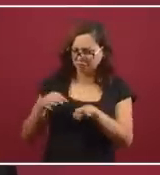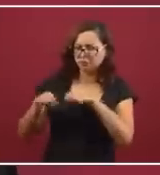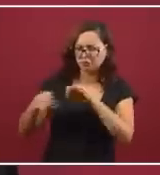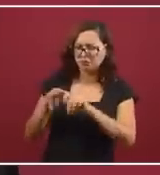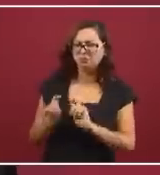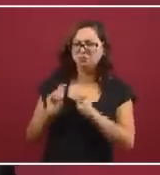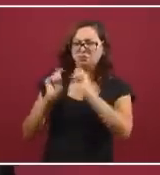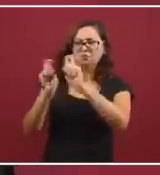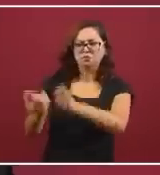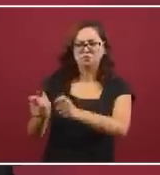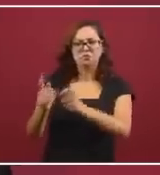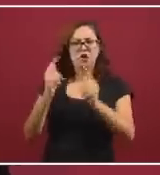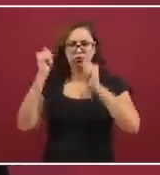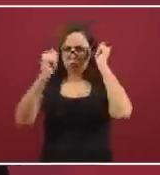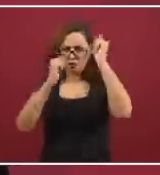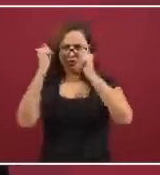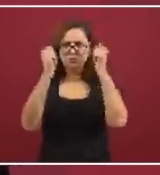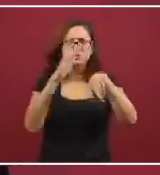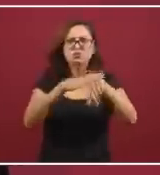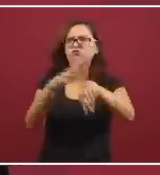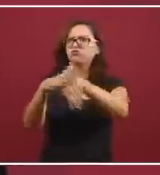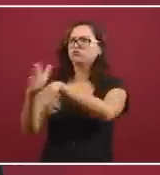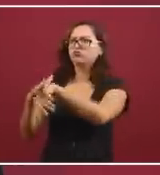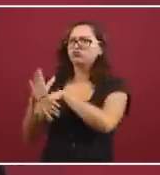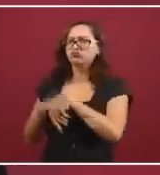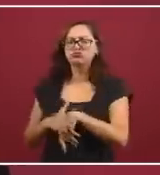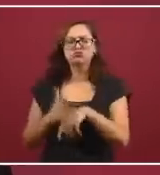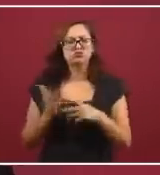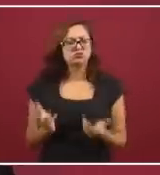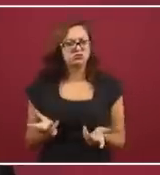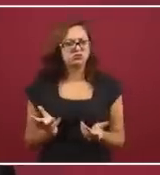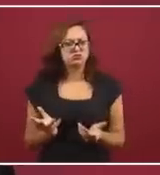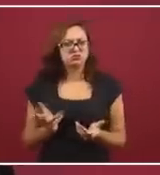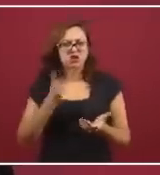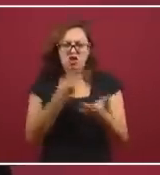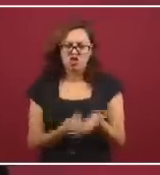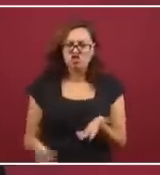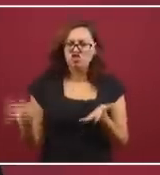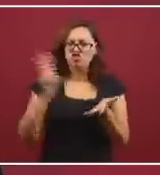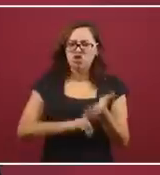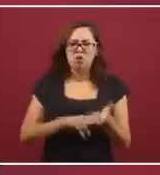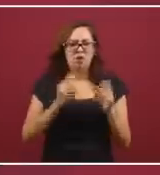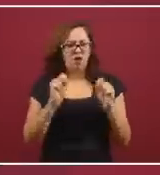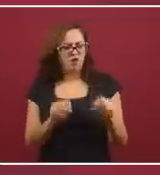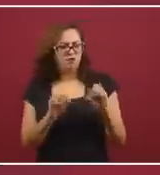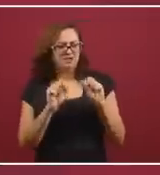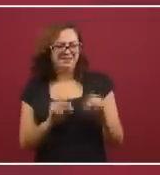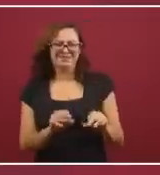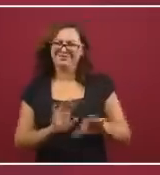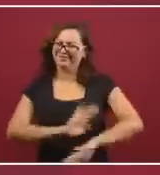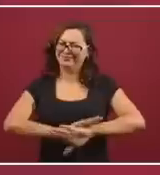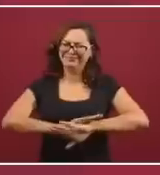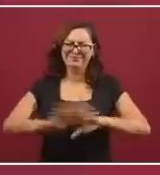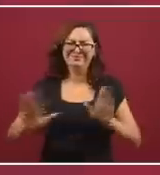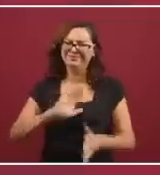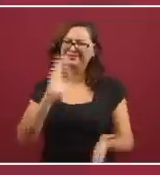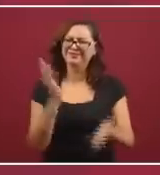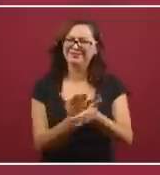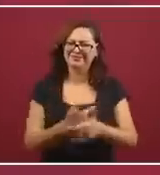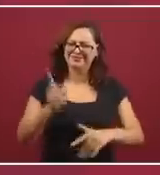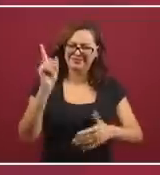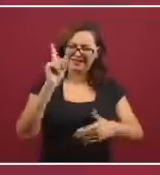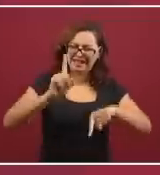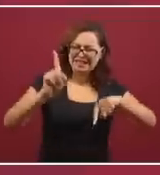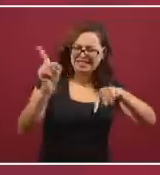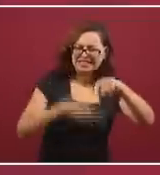que ya están llevando a cabo y ya se cerraron esas oficinas